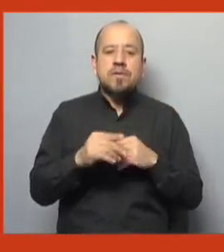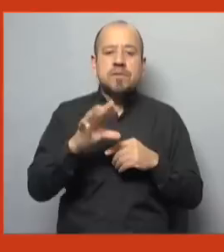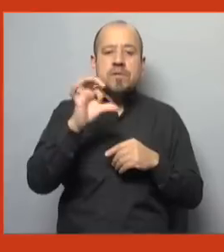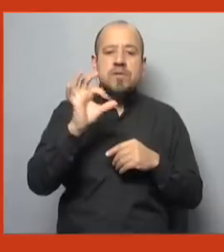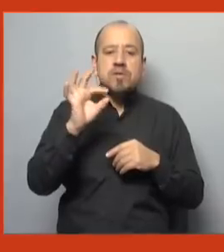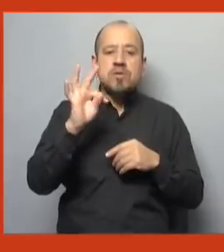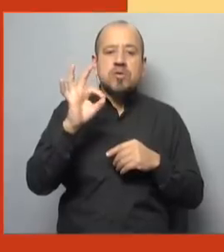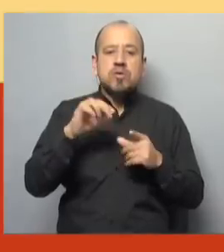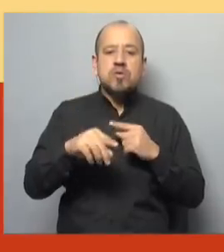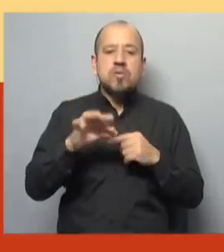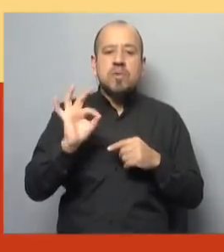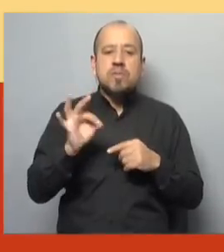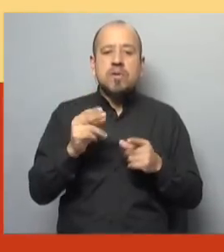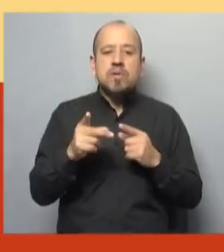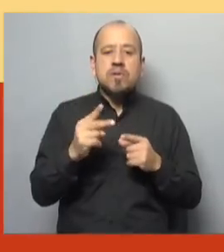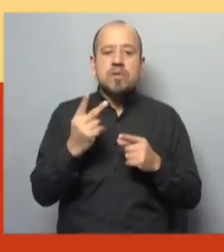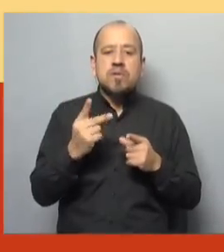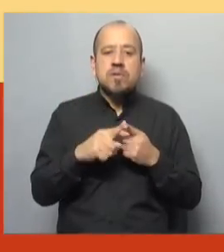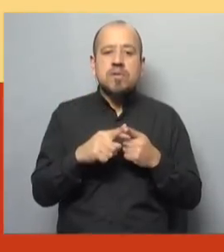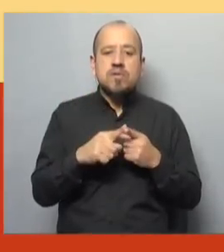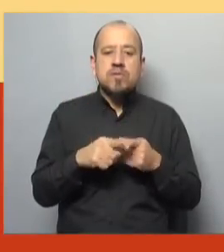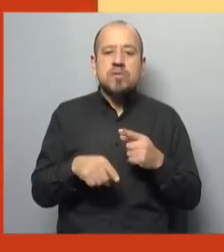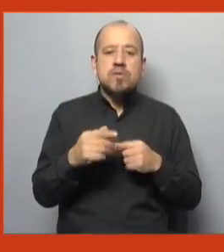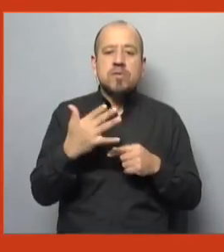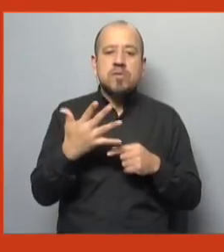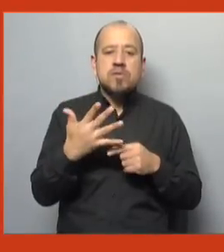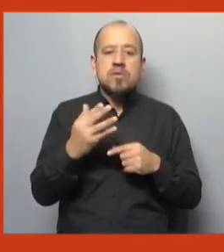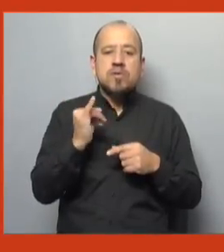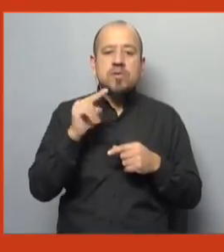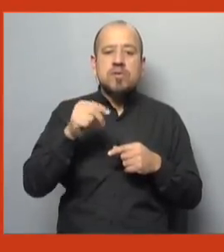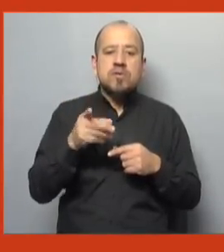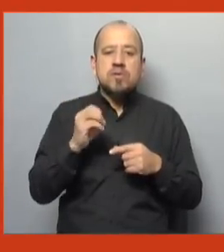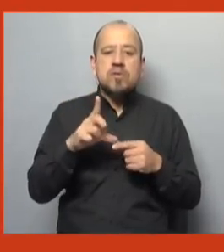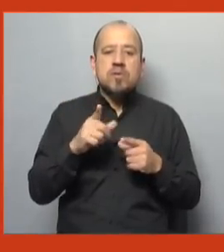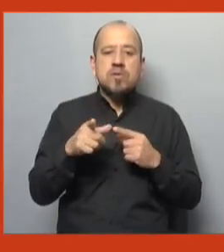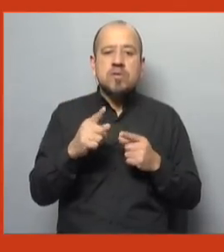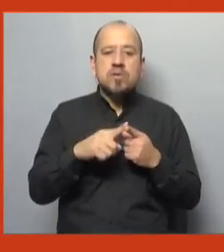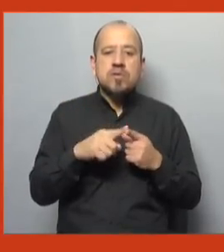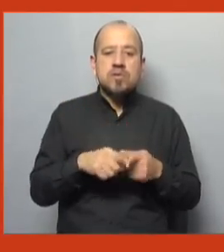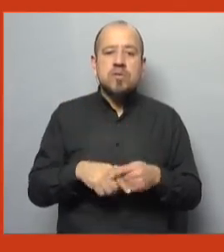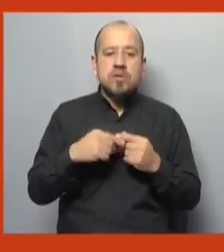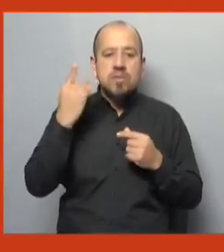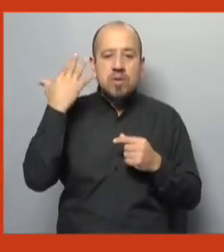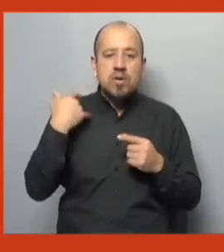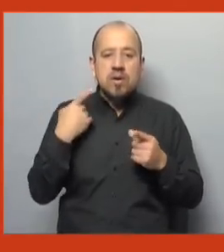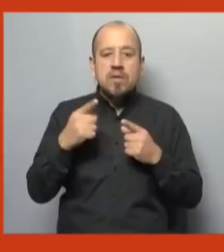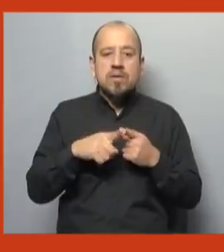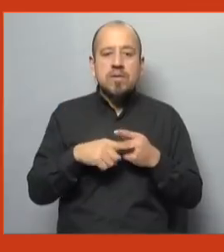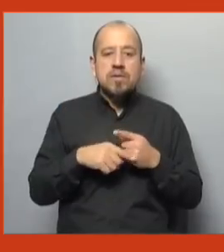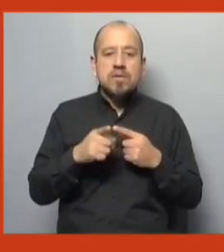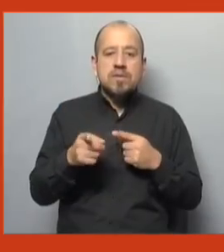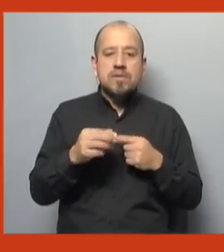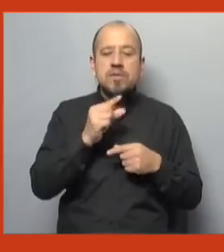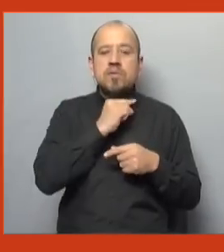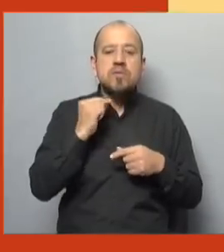hermano segundo el resto flor el tercero los singles que están delante mío yo sé que está atrás pero largo y el que está del lado del